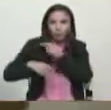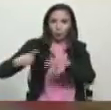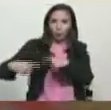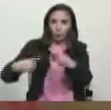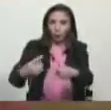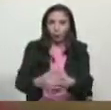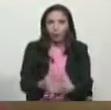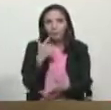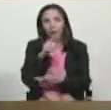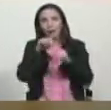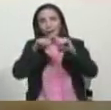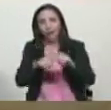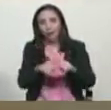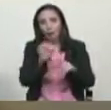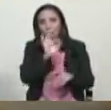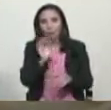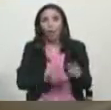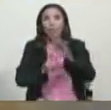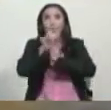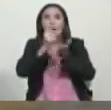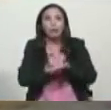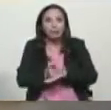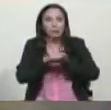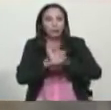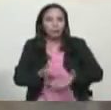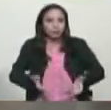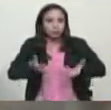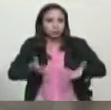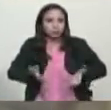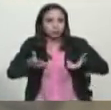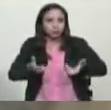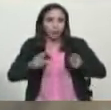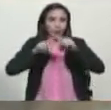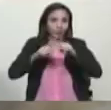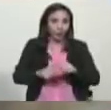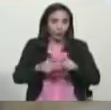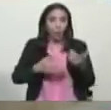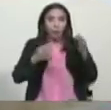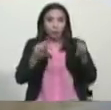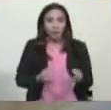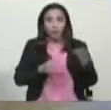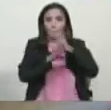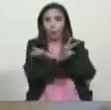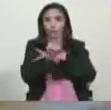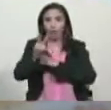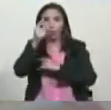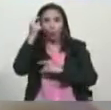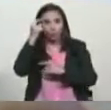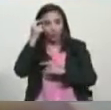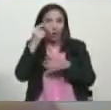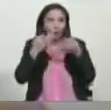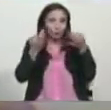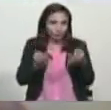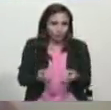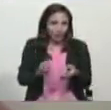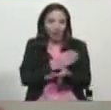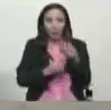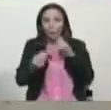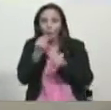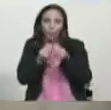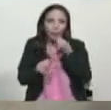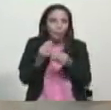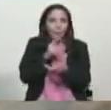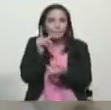tienen aproximadamente 2 kilos. La idea es que cuando tengan 42 días ya de haber estado comiendo de